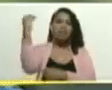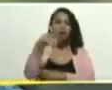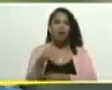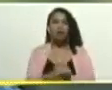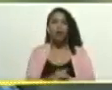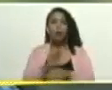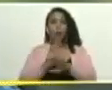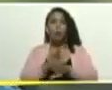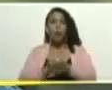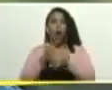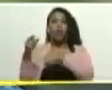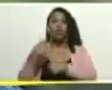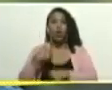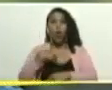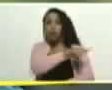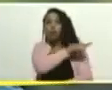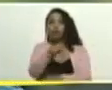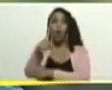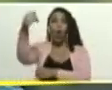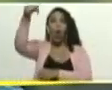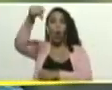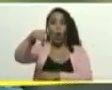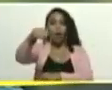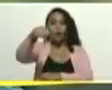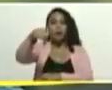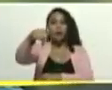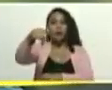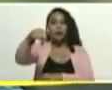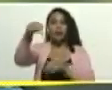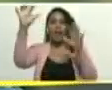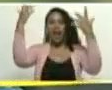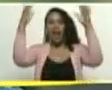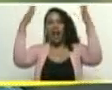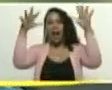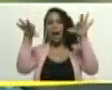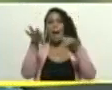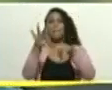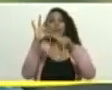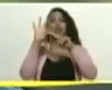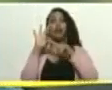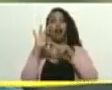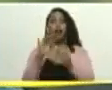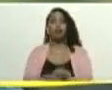Por eso yo ordeno hoy en esta celebración especial